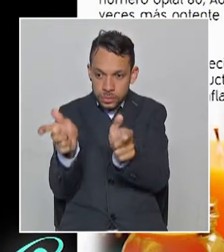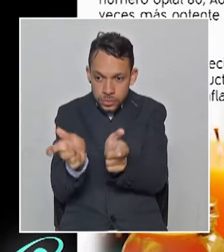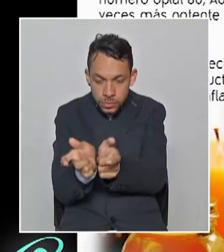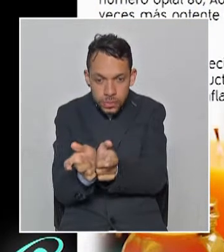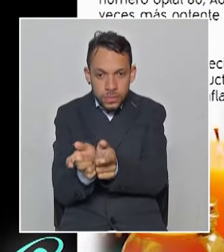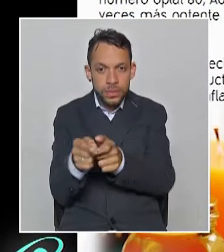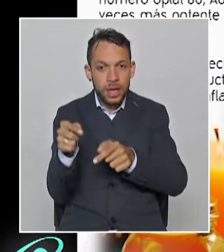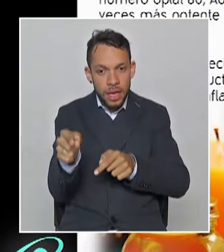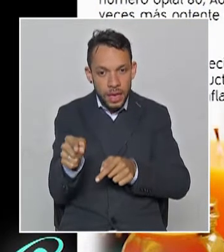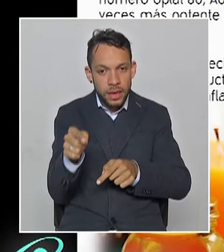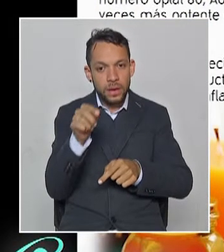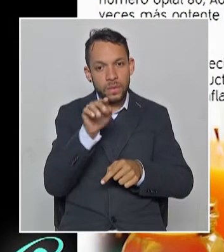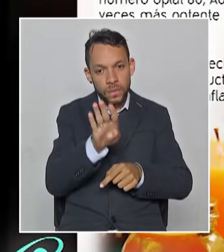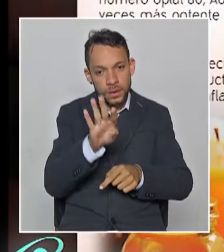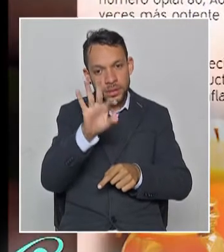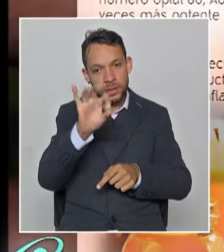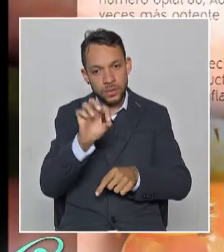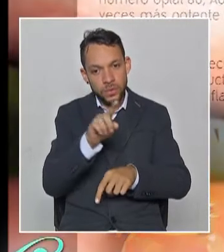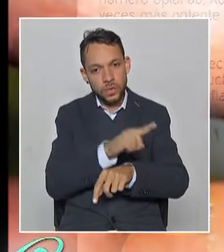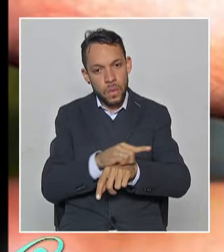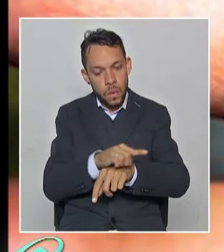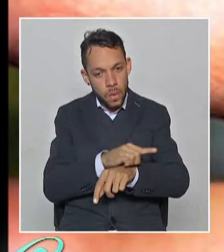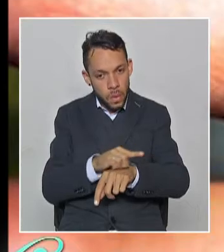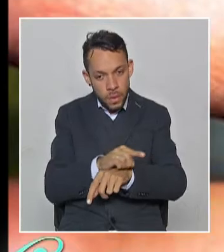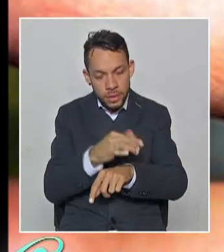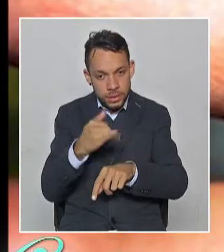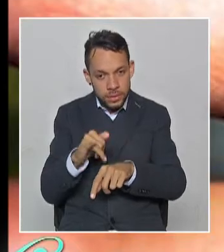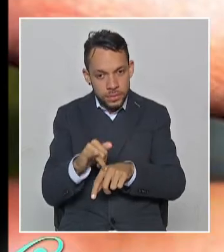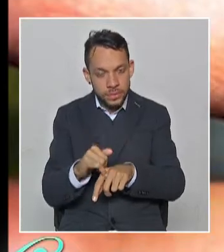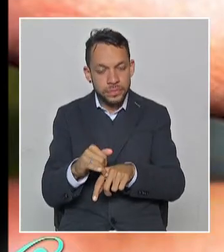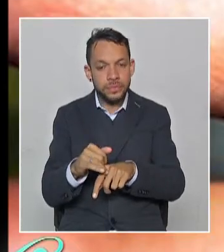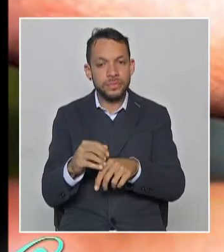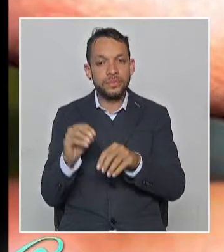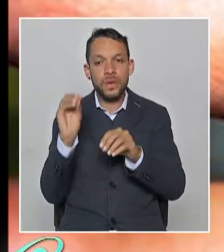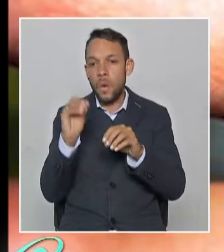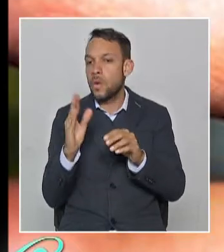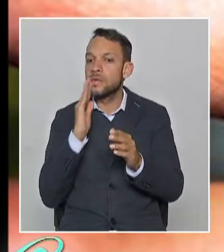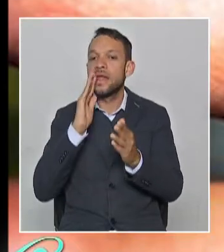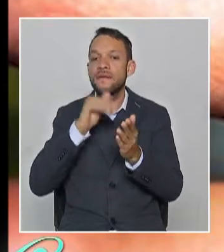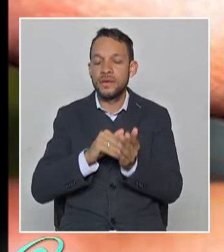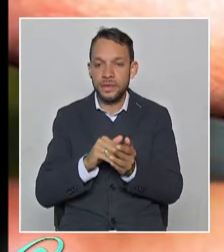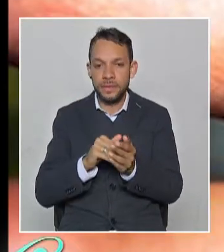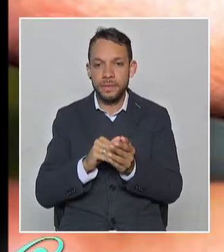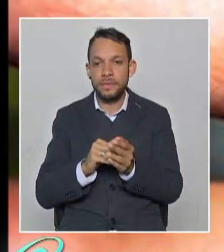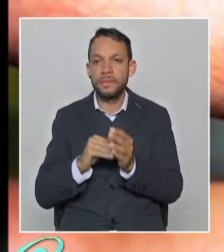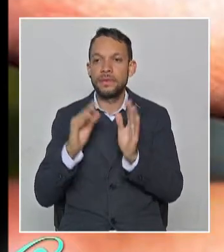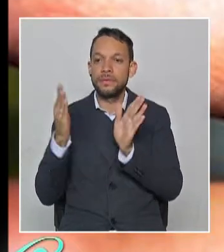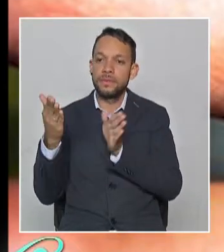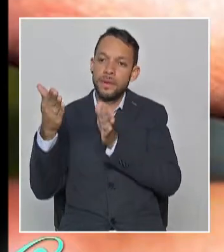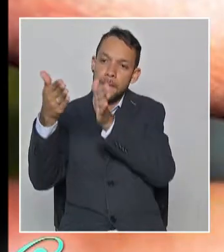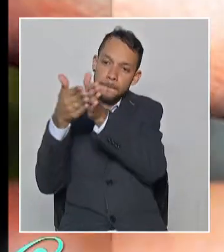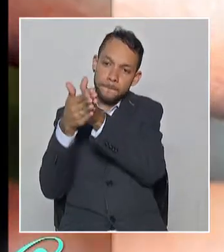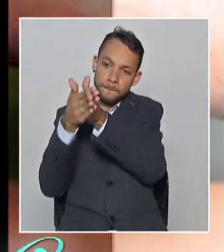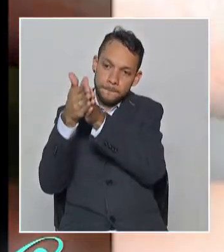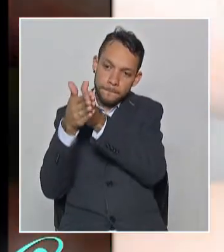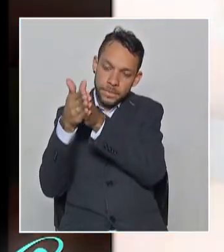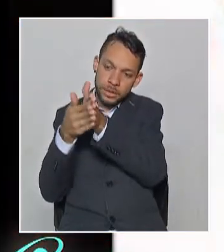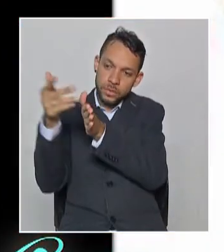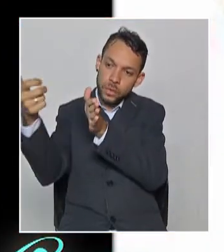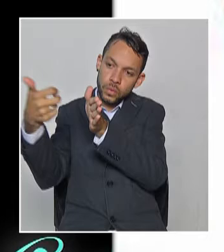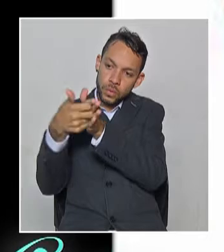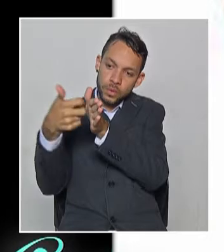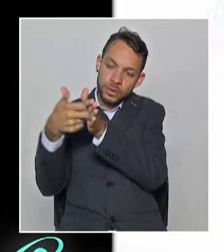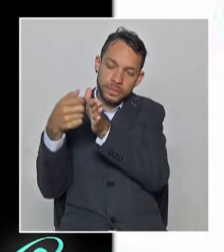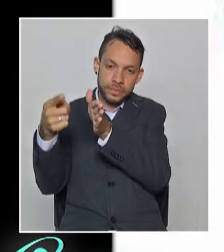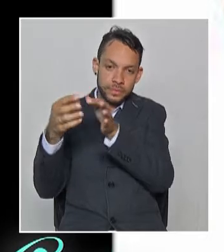de los 48 horas que ya ha recuperado el aguijón, uno puede volver a colocar la trampa para volver a sacar la pitoxina.